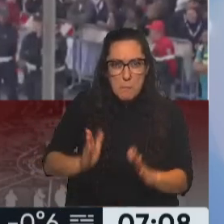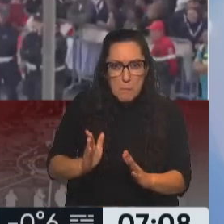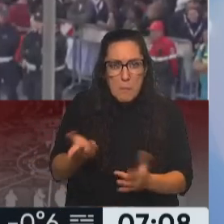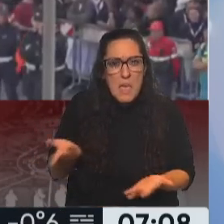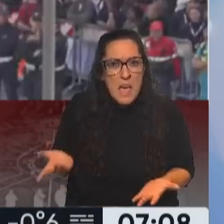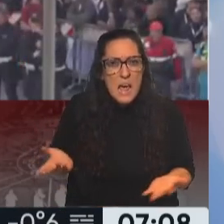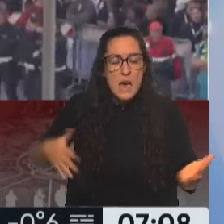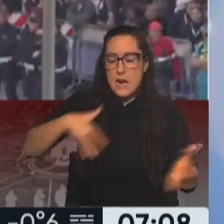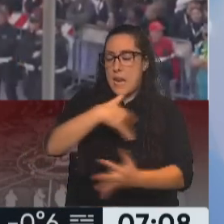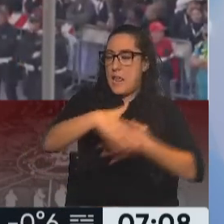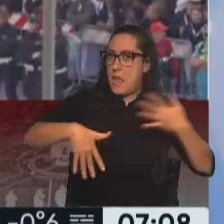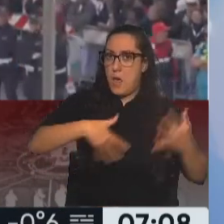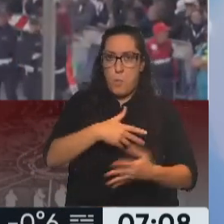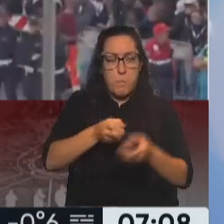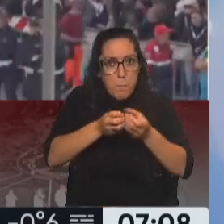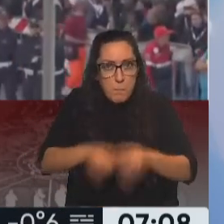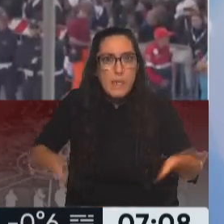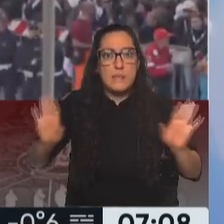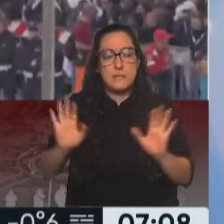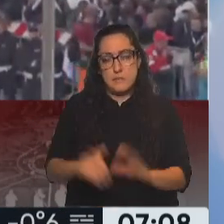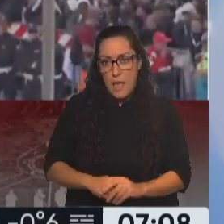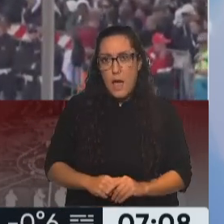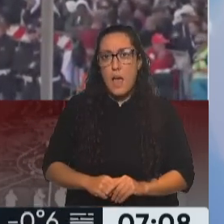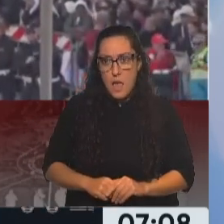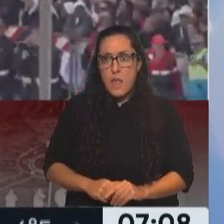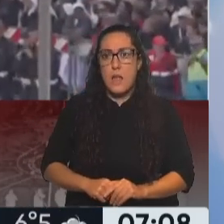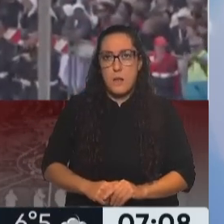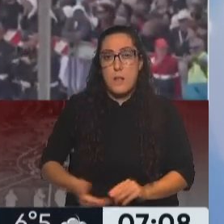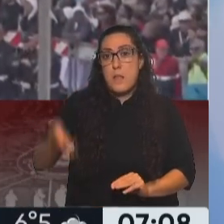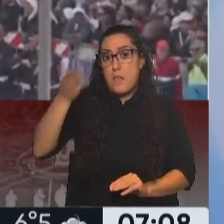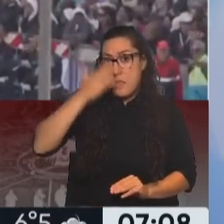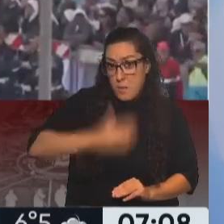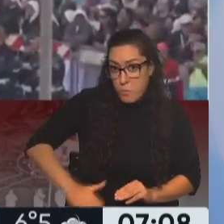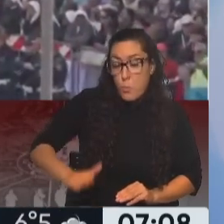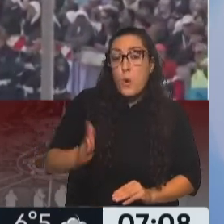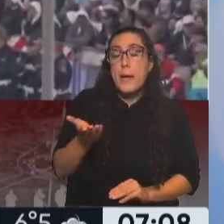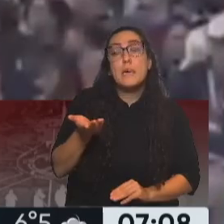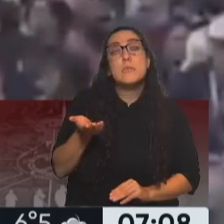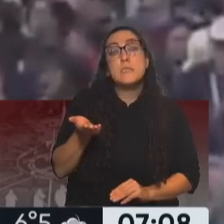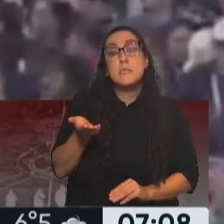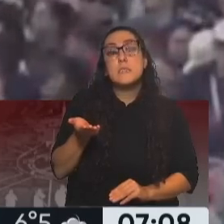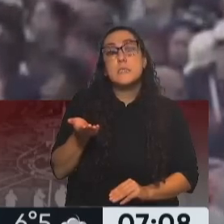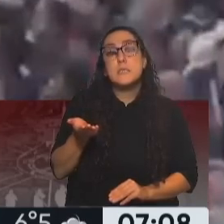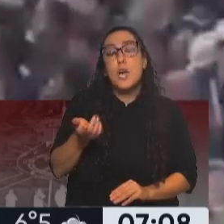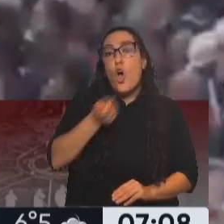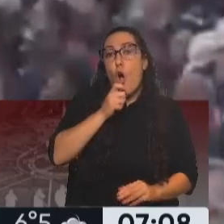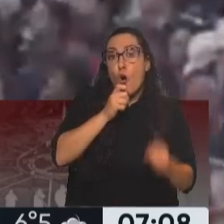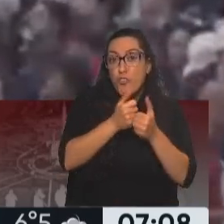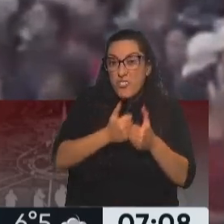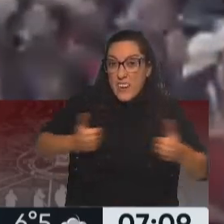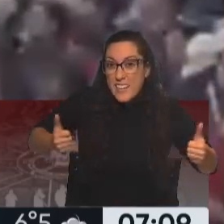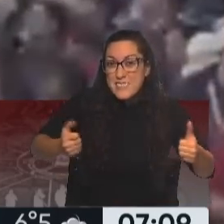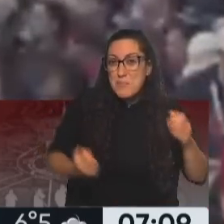Y luego este amor subió muchísimo luego de la conferencia de prensa, digamos,